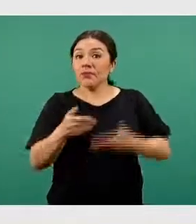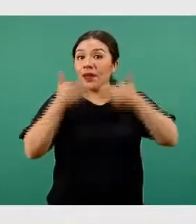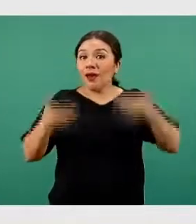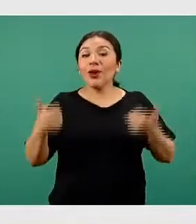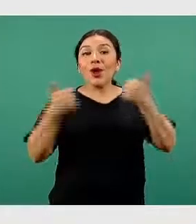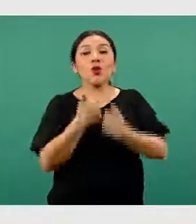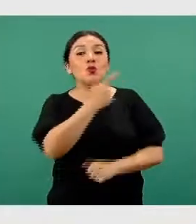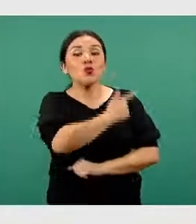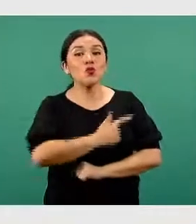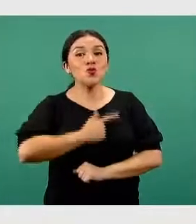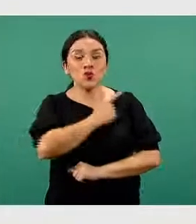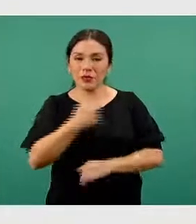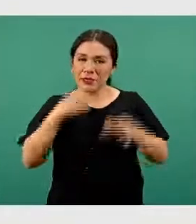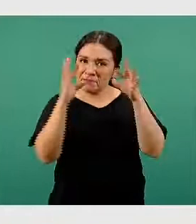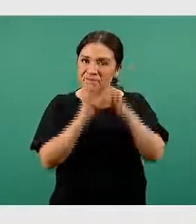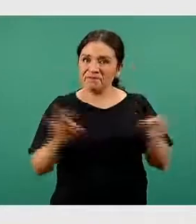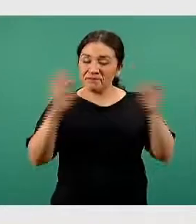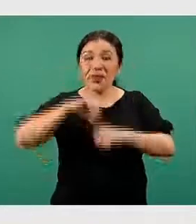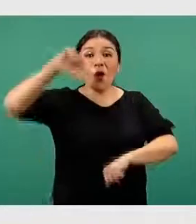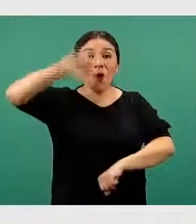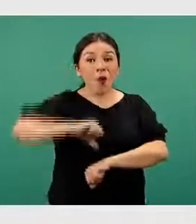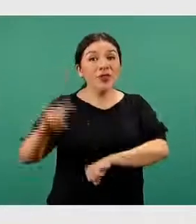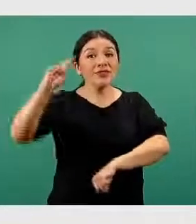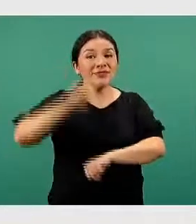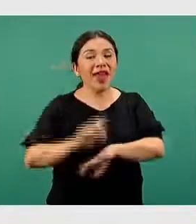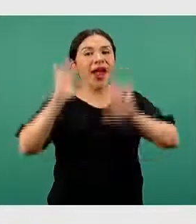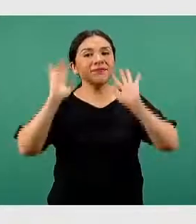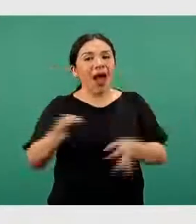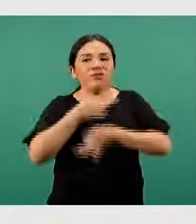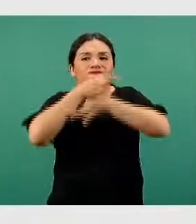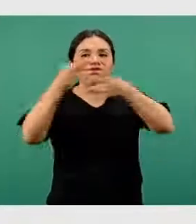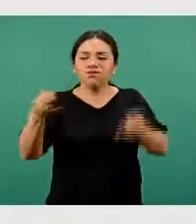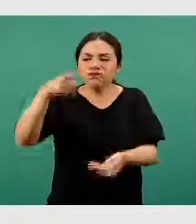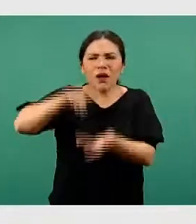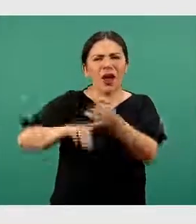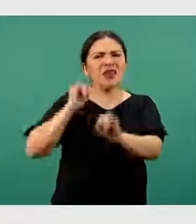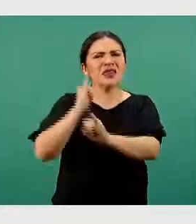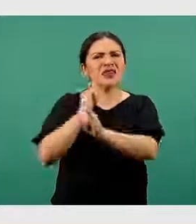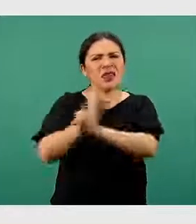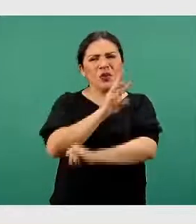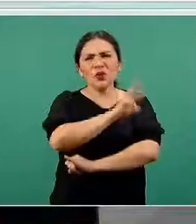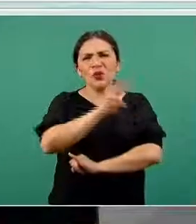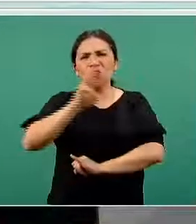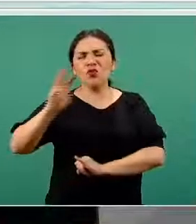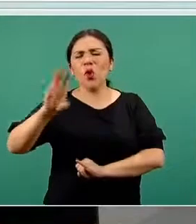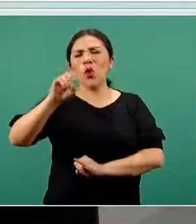gusto les comento que el día de hoy se publica en la página de